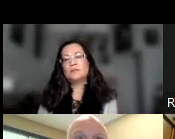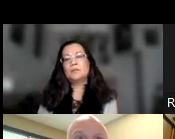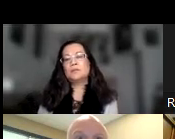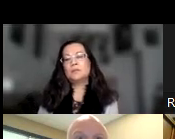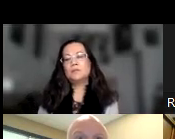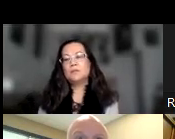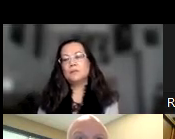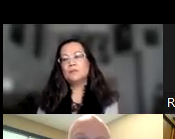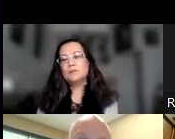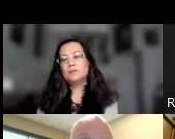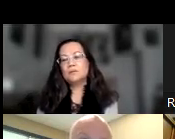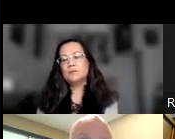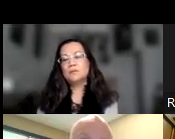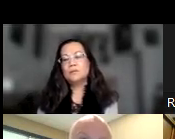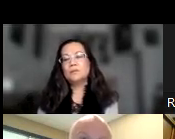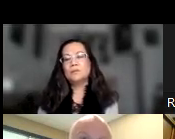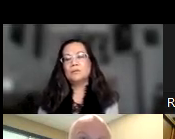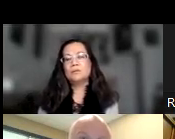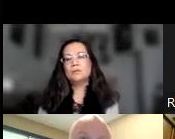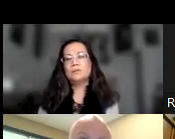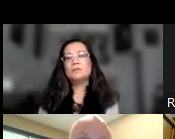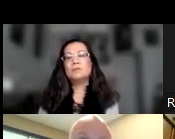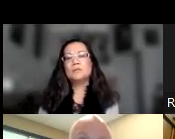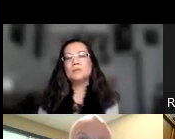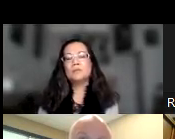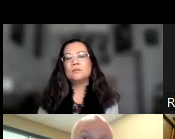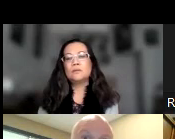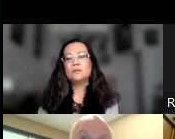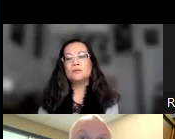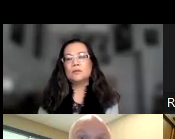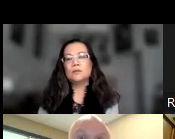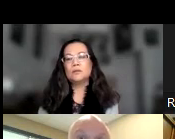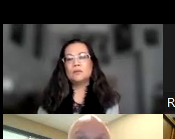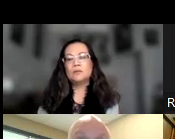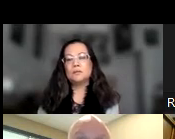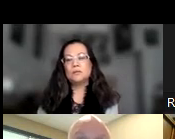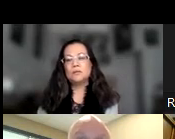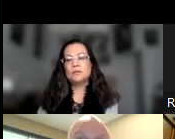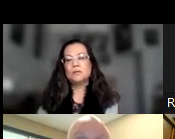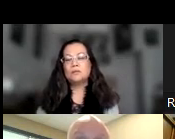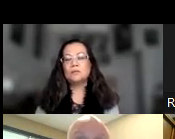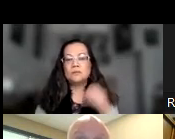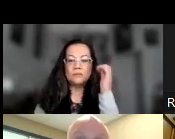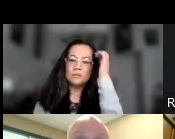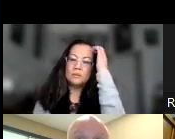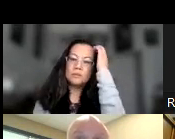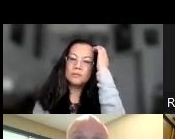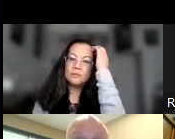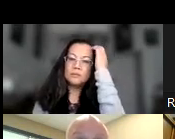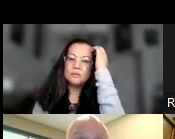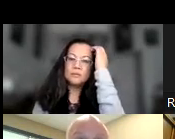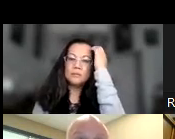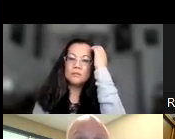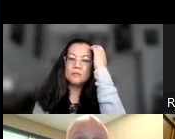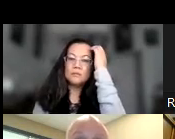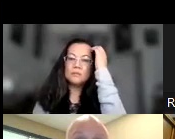ambientes residenciales, otros que sea el hogar. Entonces vemos que hay una mejoría en el acceso equitativo. Sin